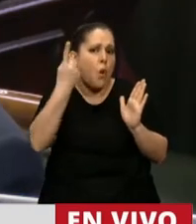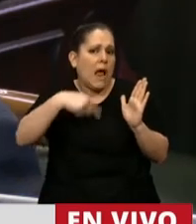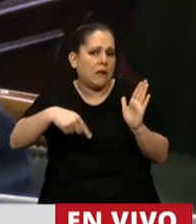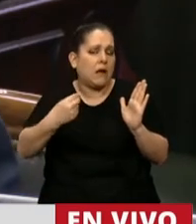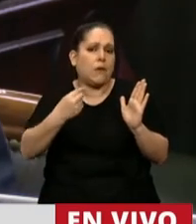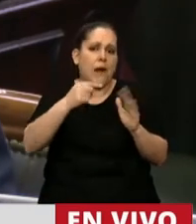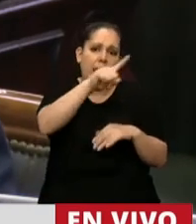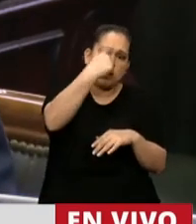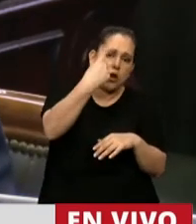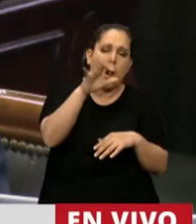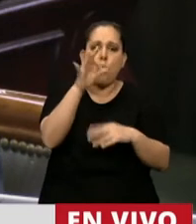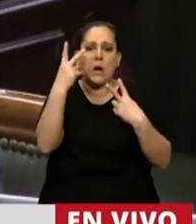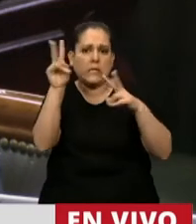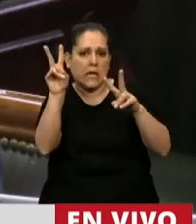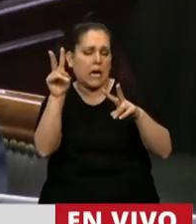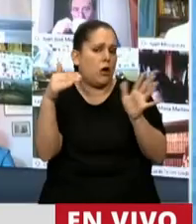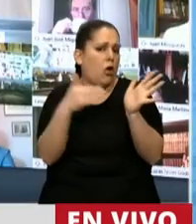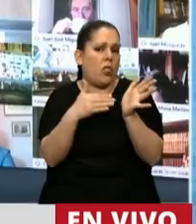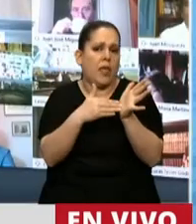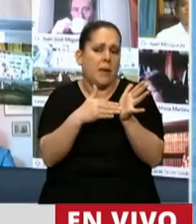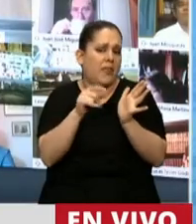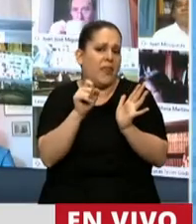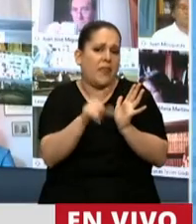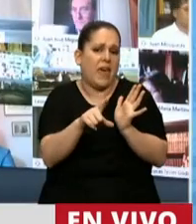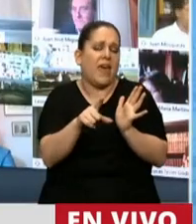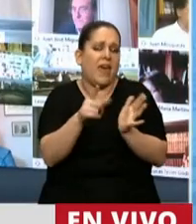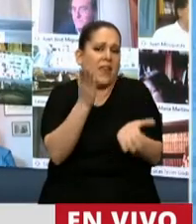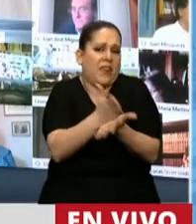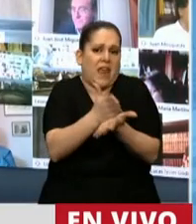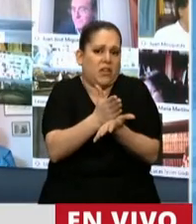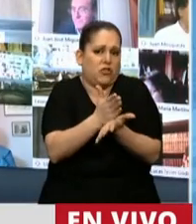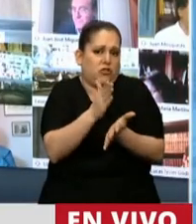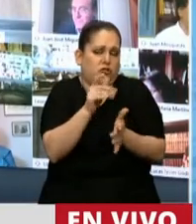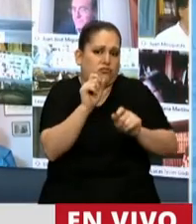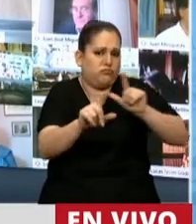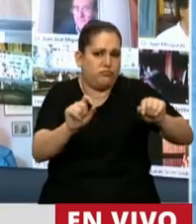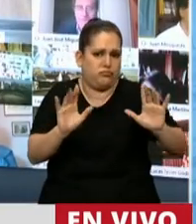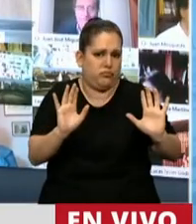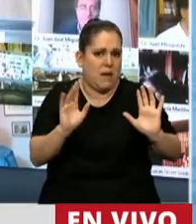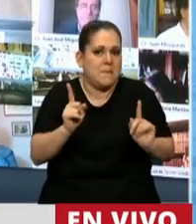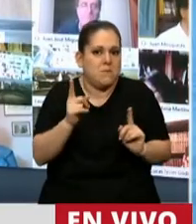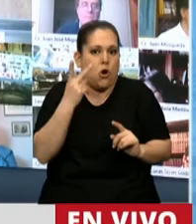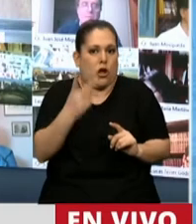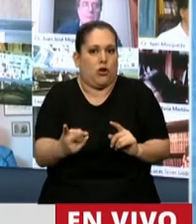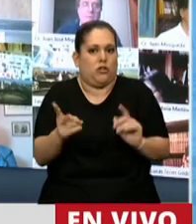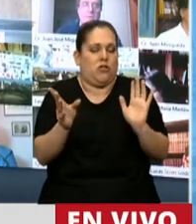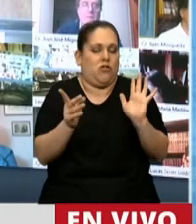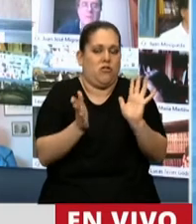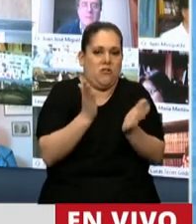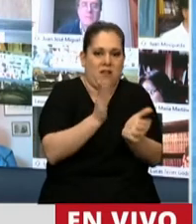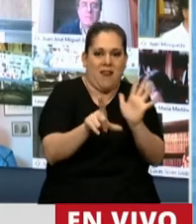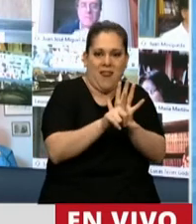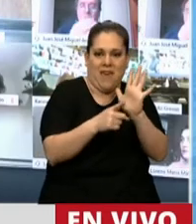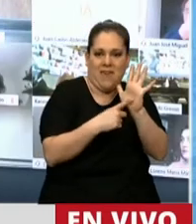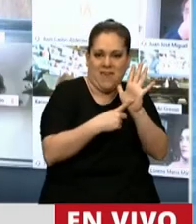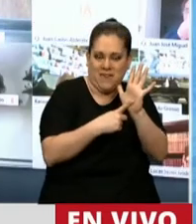entre nacionales y extranjeros en lo que respecta al goce y el ejercicio de los derechos reconocidos en la ley fundamental. Y a su